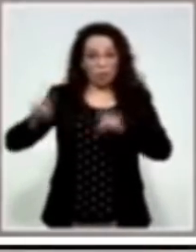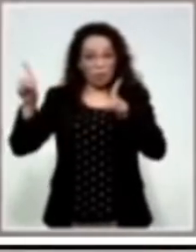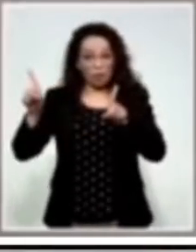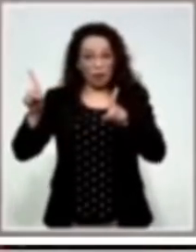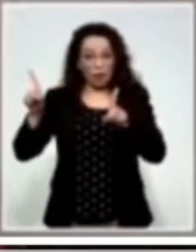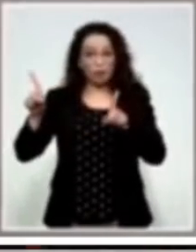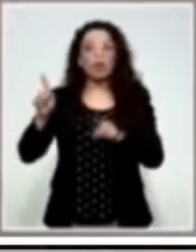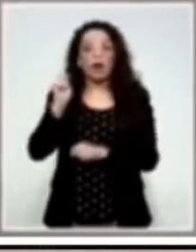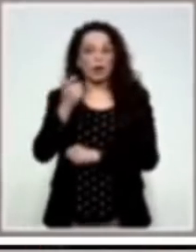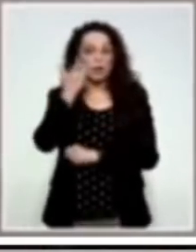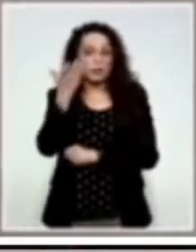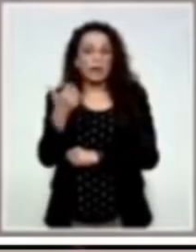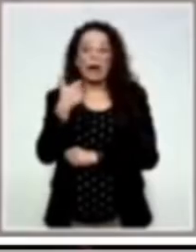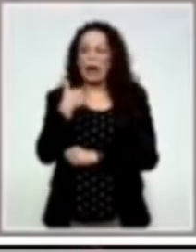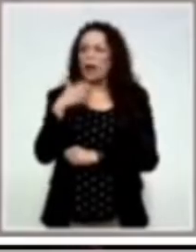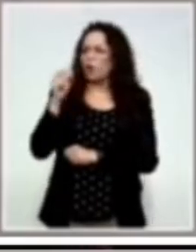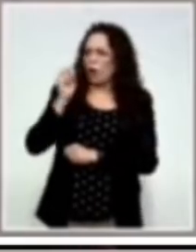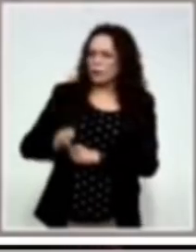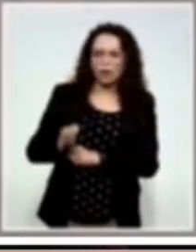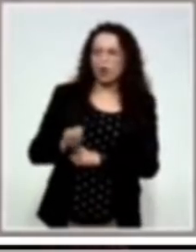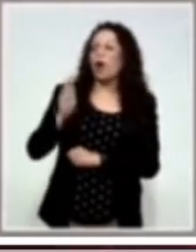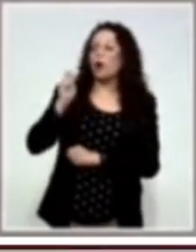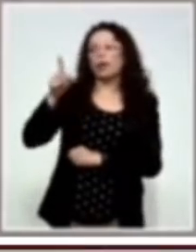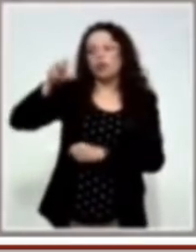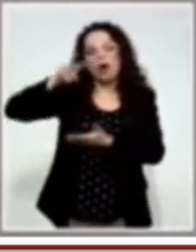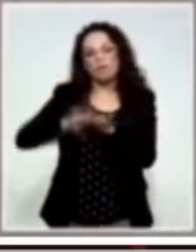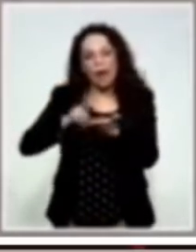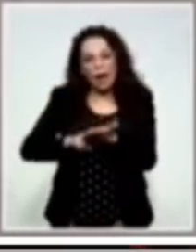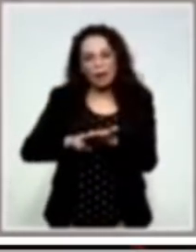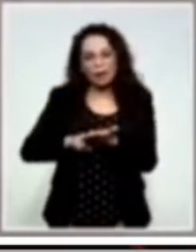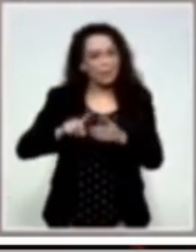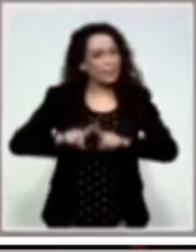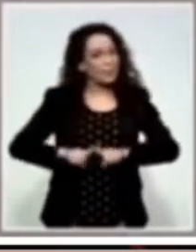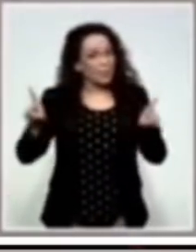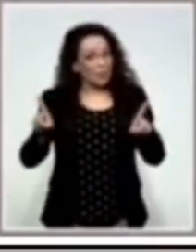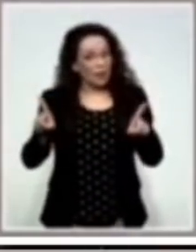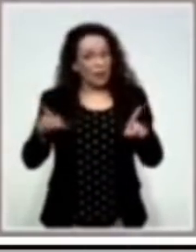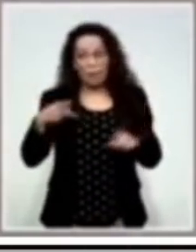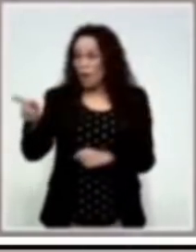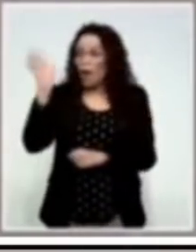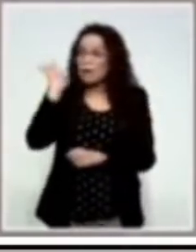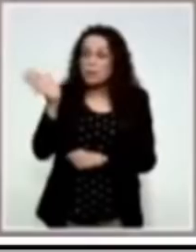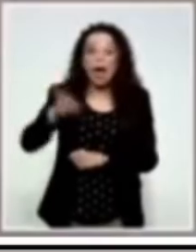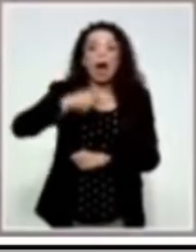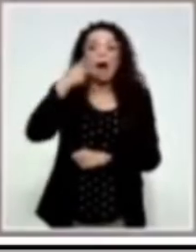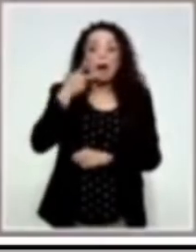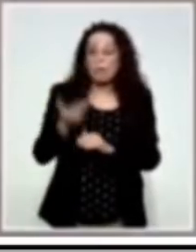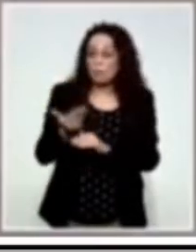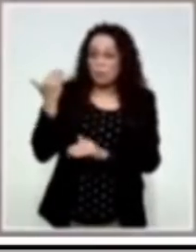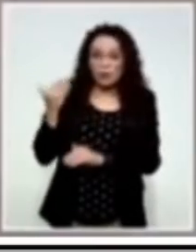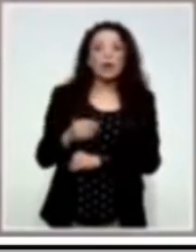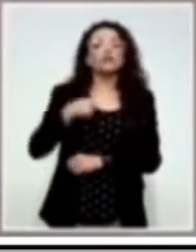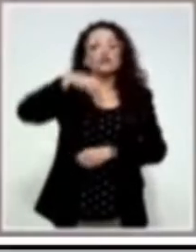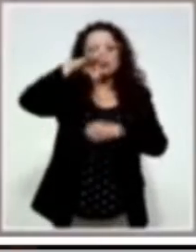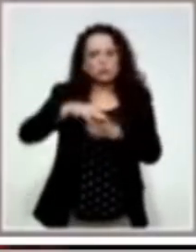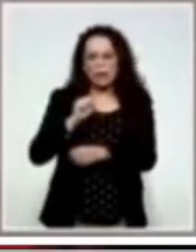sería invalidar, y vota por los resolutivos, expresamente él ya está manifestando que su voto fue por la